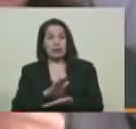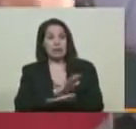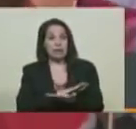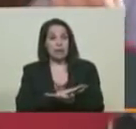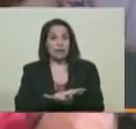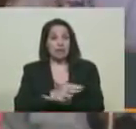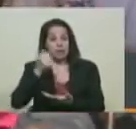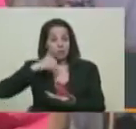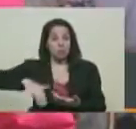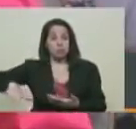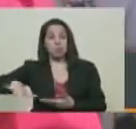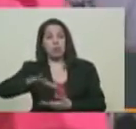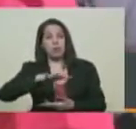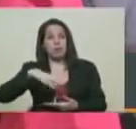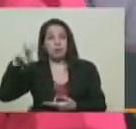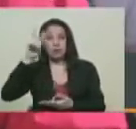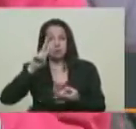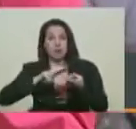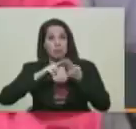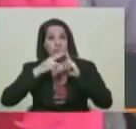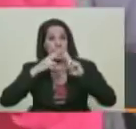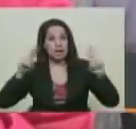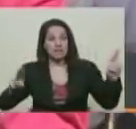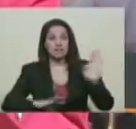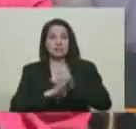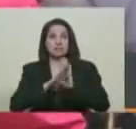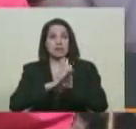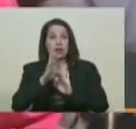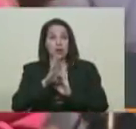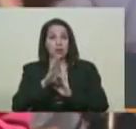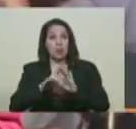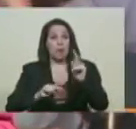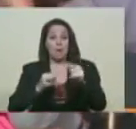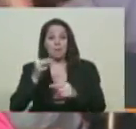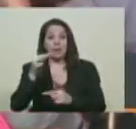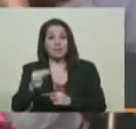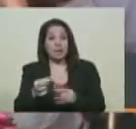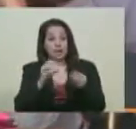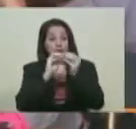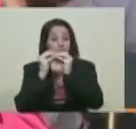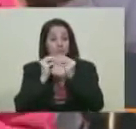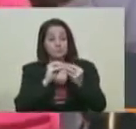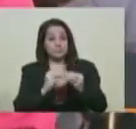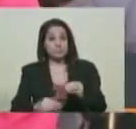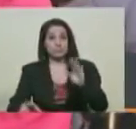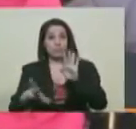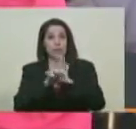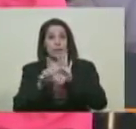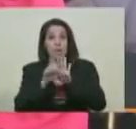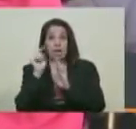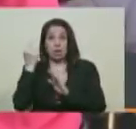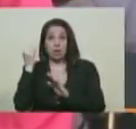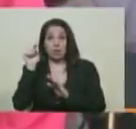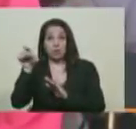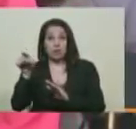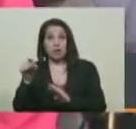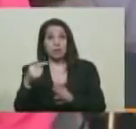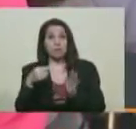paz, por el desarrollo de nuestra patria, y mañana estaremos instalando también con una ley que usted presentó